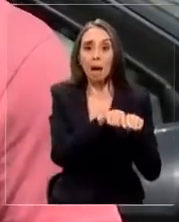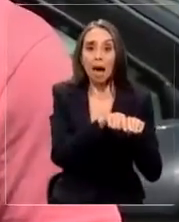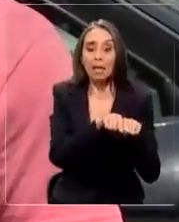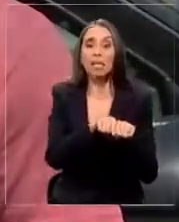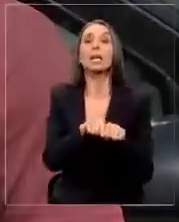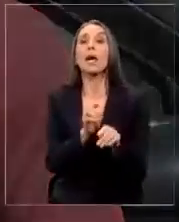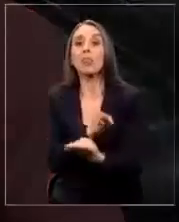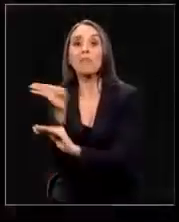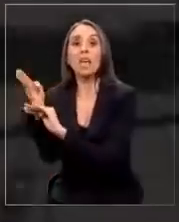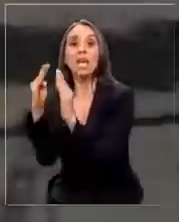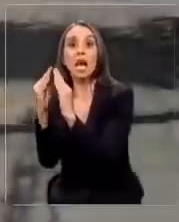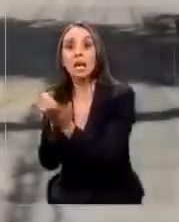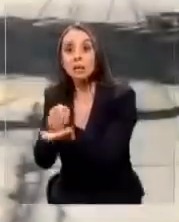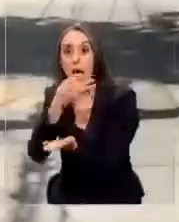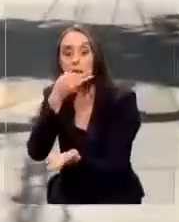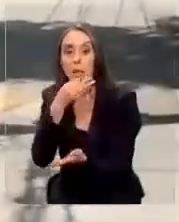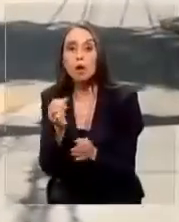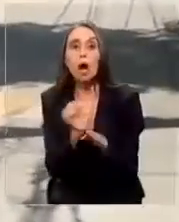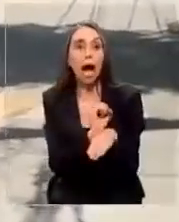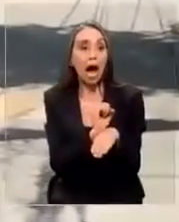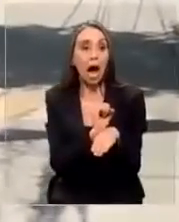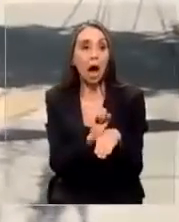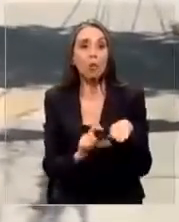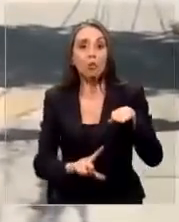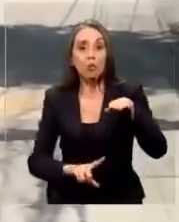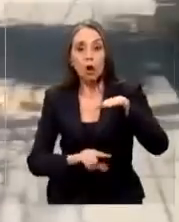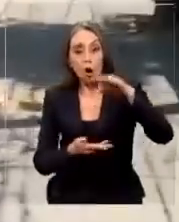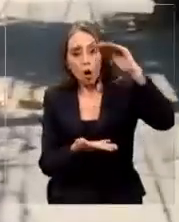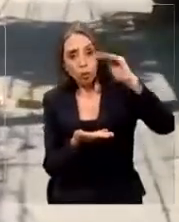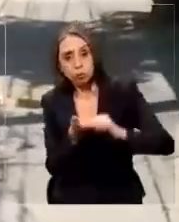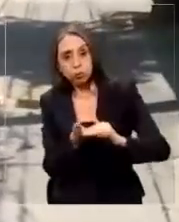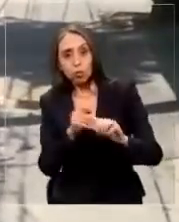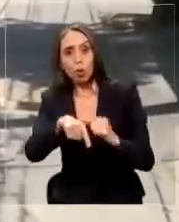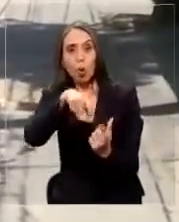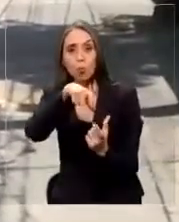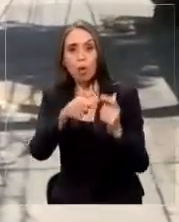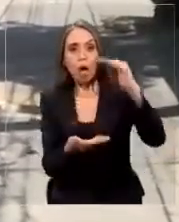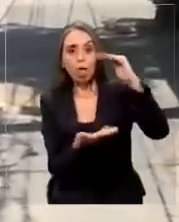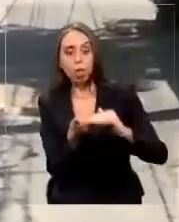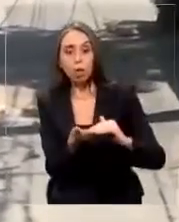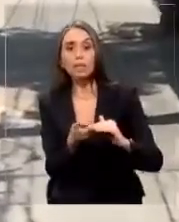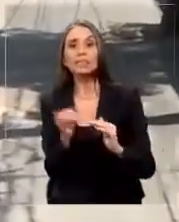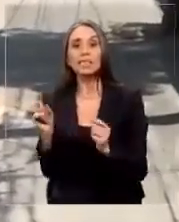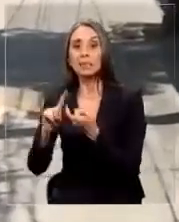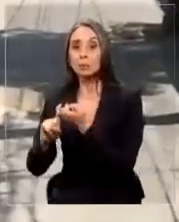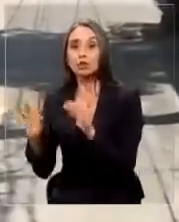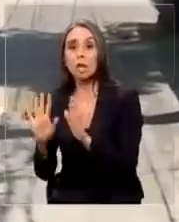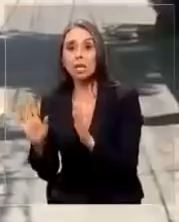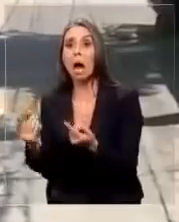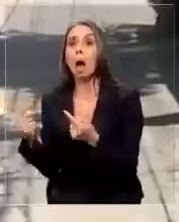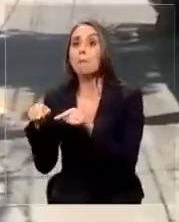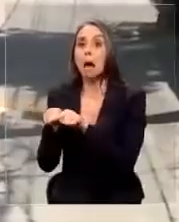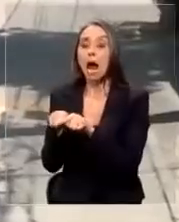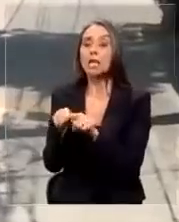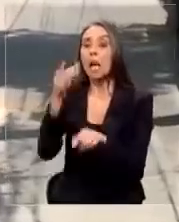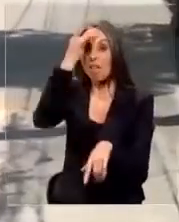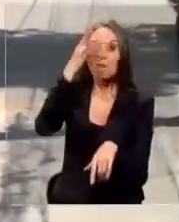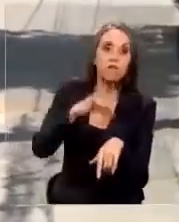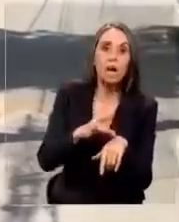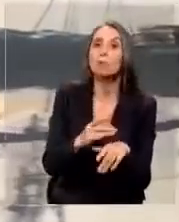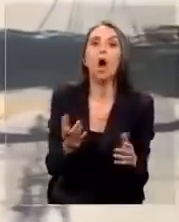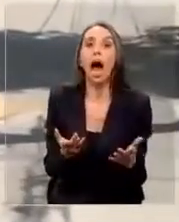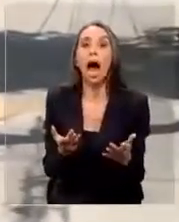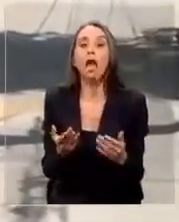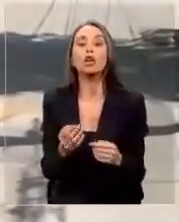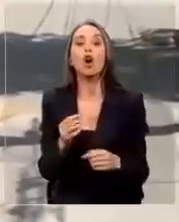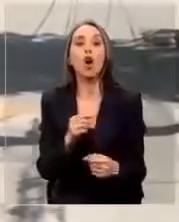los medicamentos. De hecho, me vine con la camioneta con la rueda de siempre completa. El hecho de que si mi señora le hubiese pasado algo, mi pareja le hubiese pasado algo, le hubiese dado, no